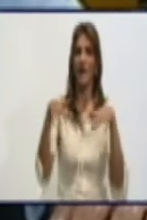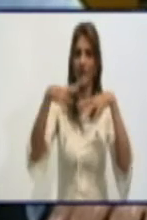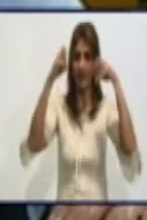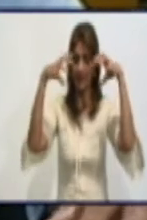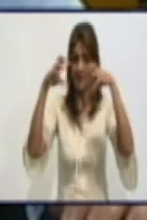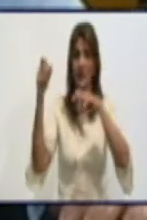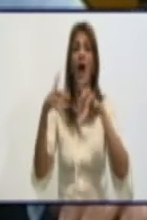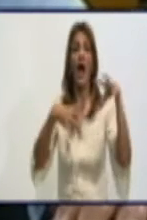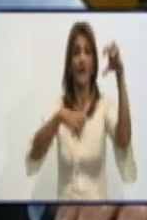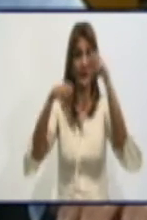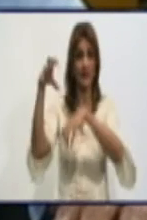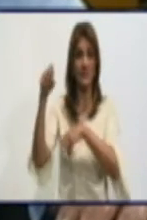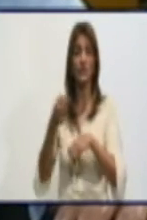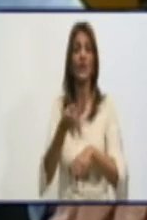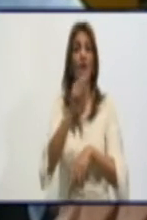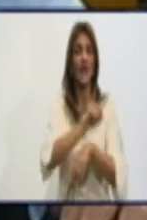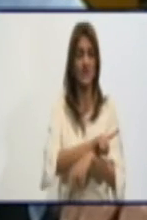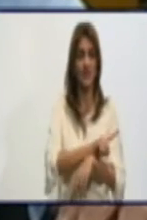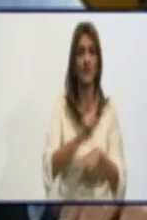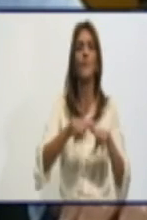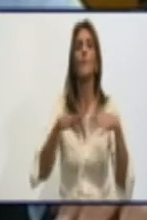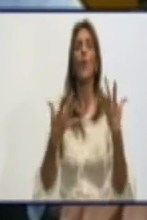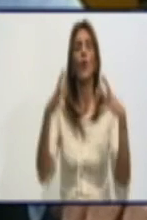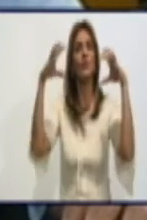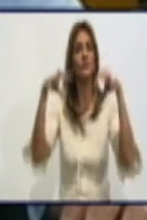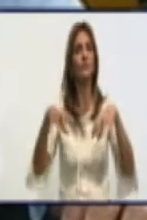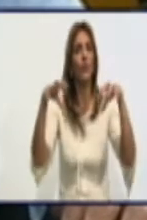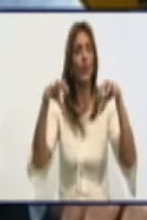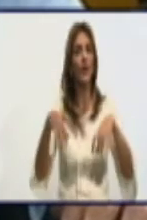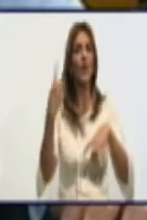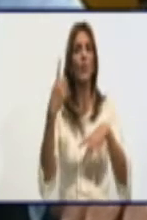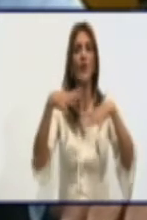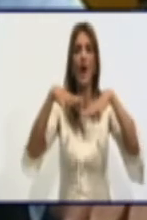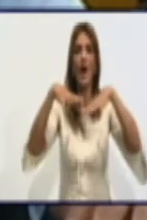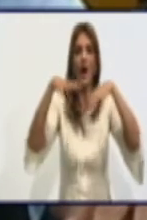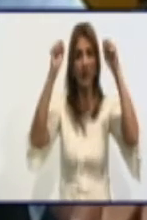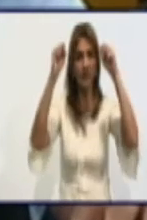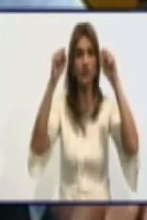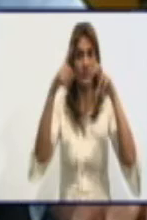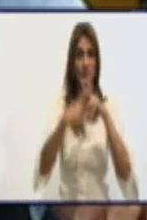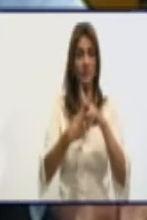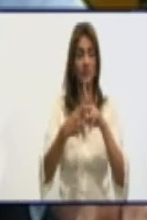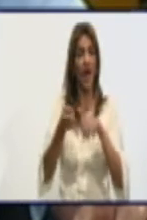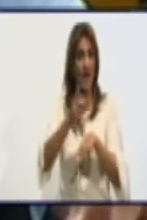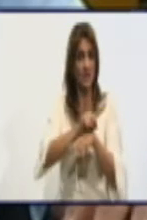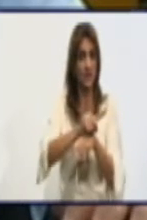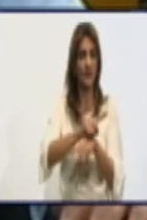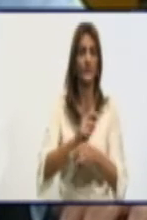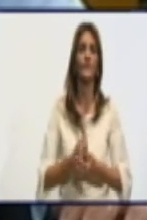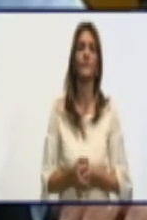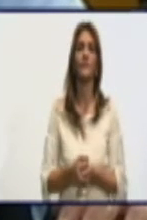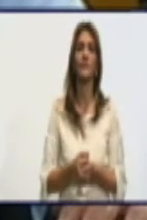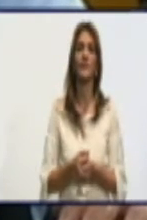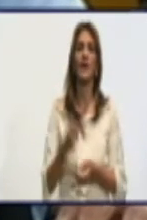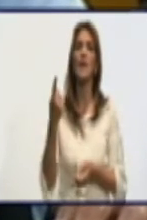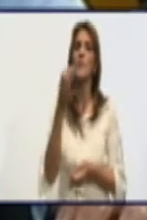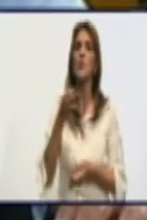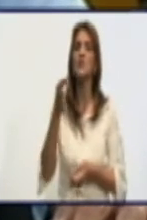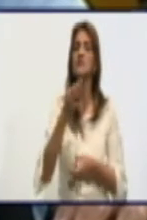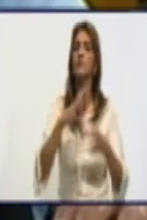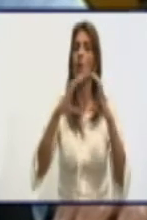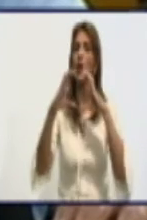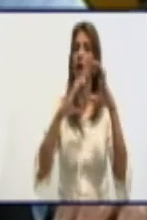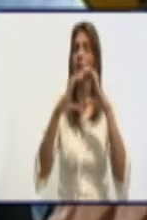hemos tenido en el día de ayer, provocado por la lluvia, una afectación que tuvo todo el municipio de Cauto